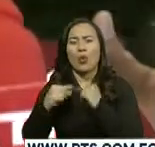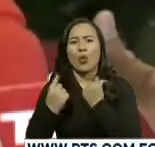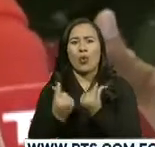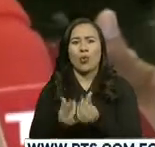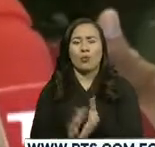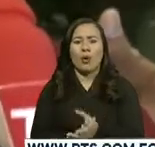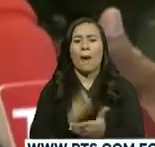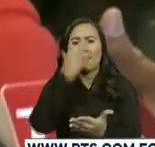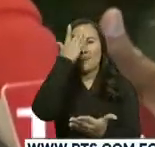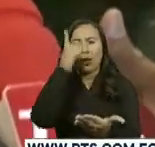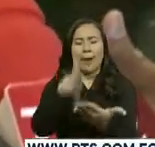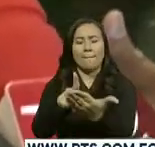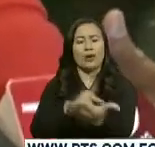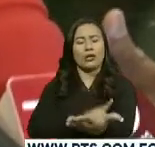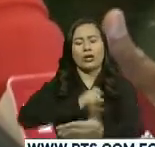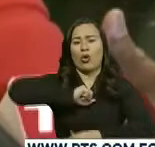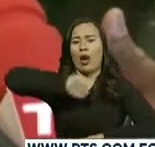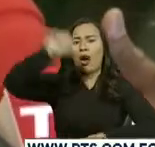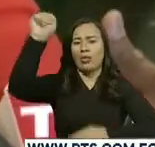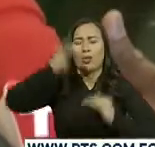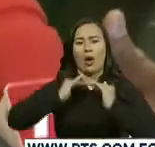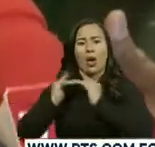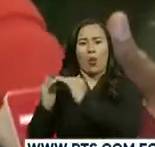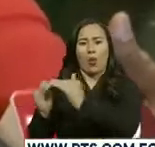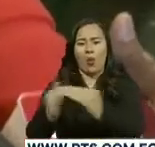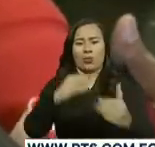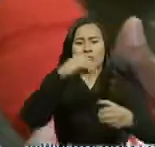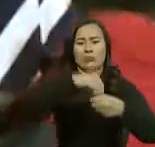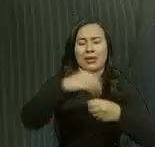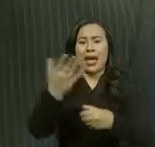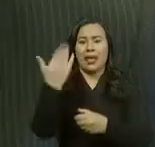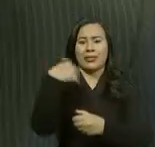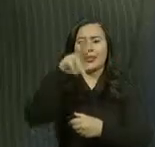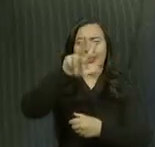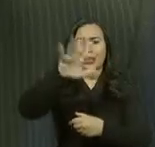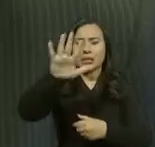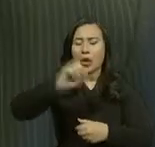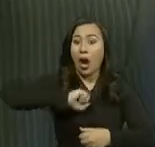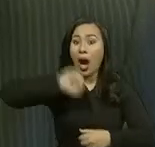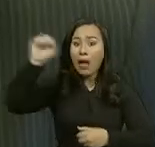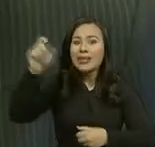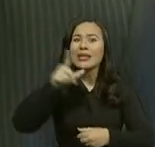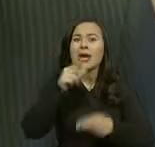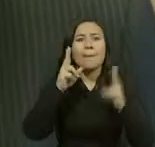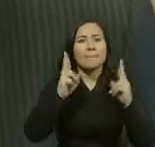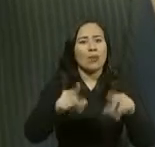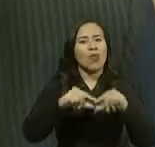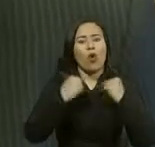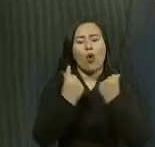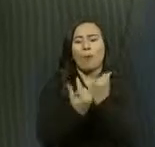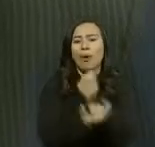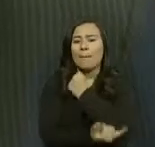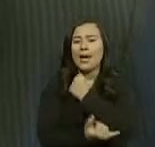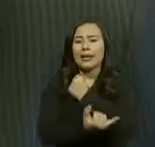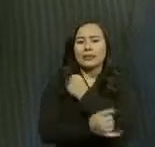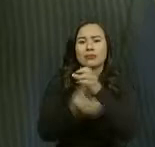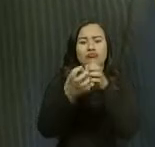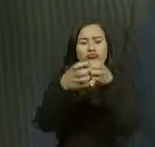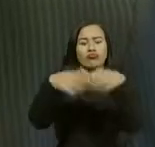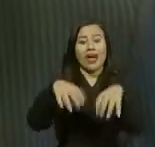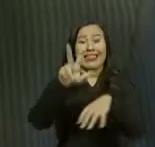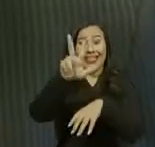el proyecto que ganó democráticamente en las urnas del 2017. Pero lo ideal es que sea de Movimiento País. No creo que todos en el